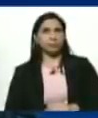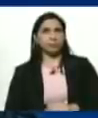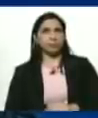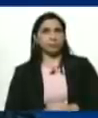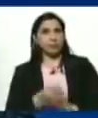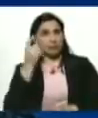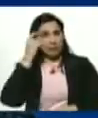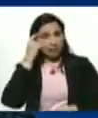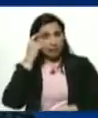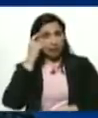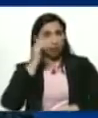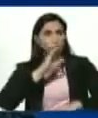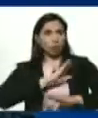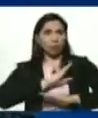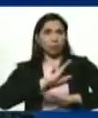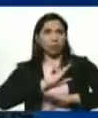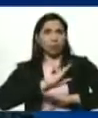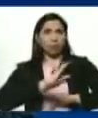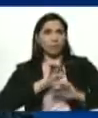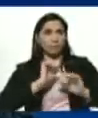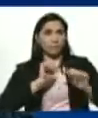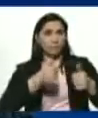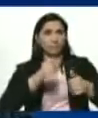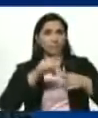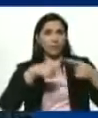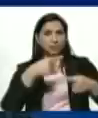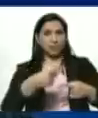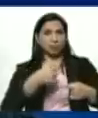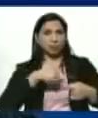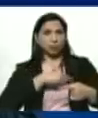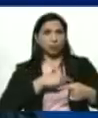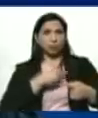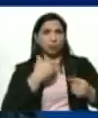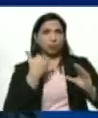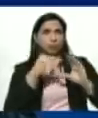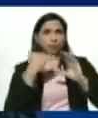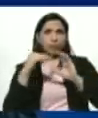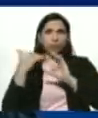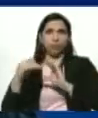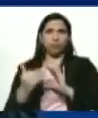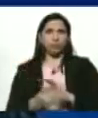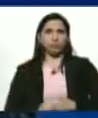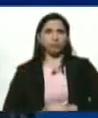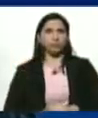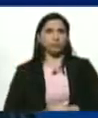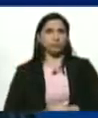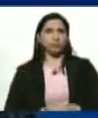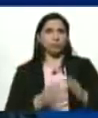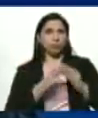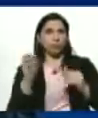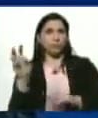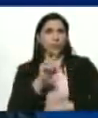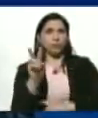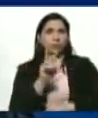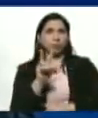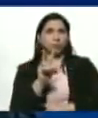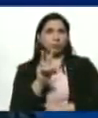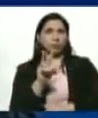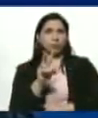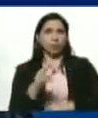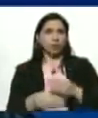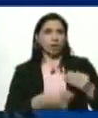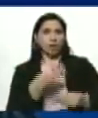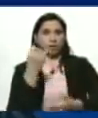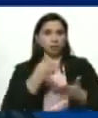le corresponde a partir de mañana presidente le vamos a enviar a todos los a todos los venezolanos que han registrado